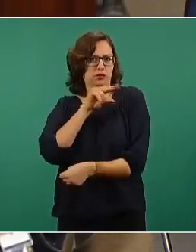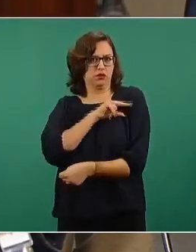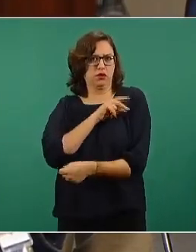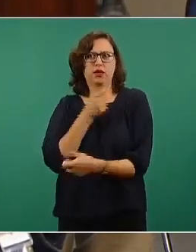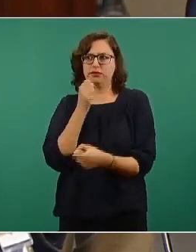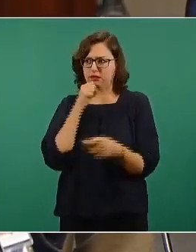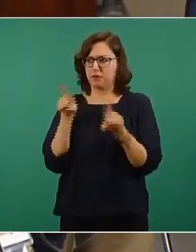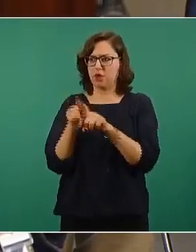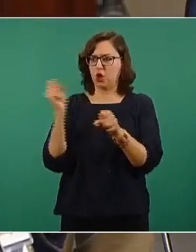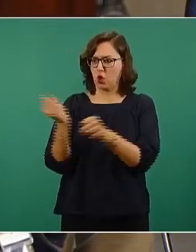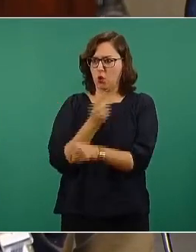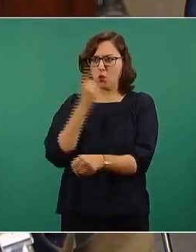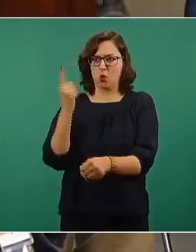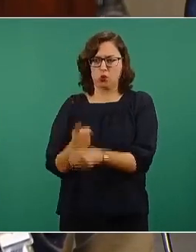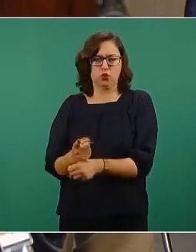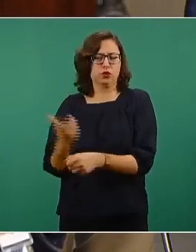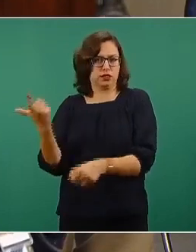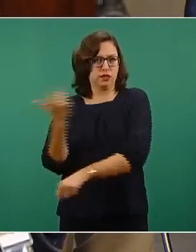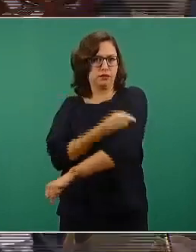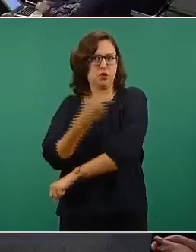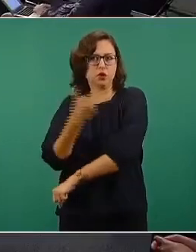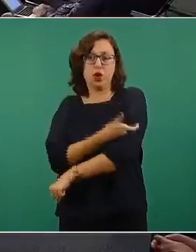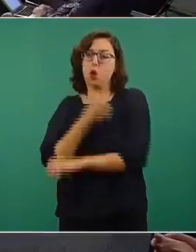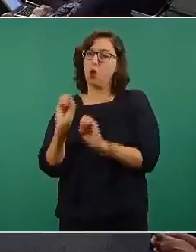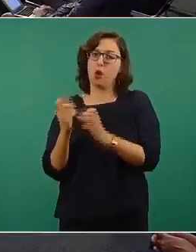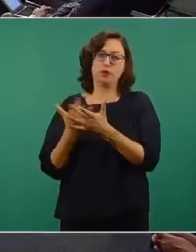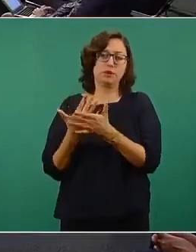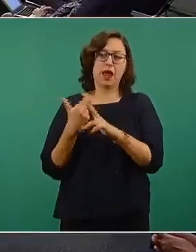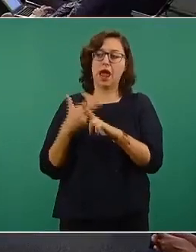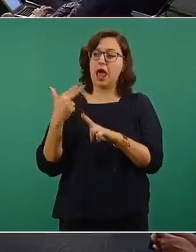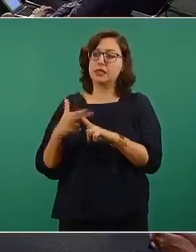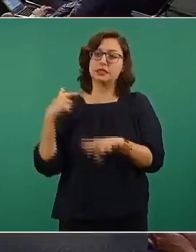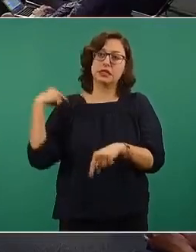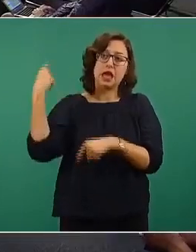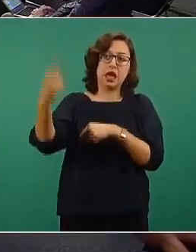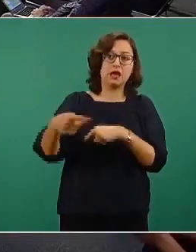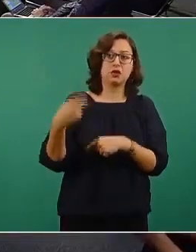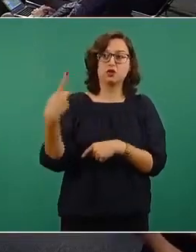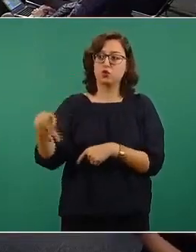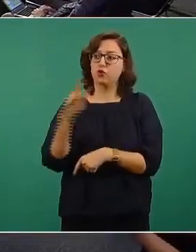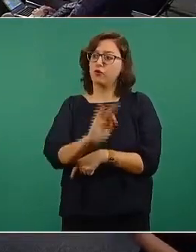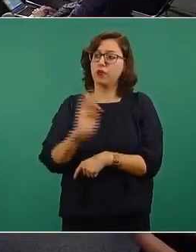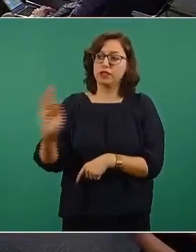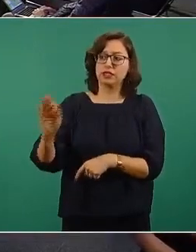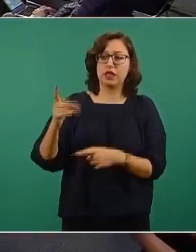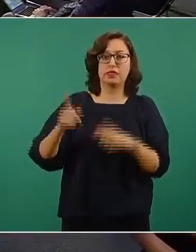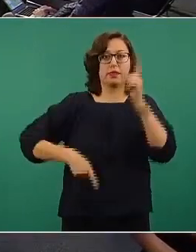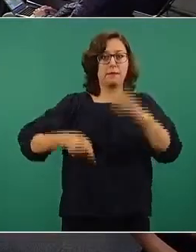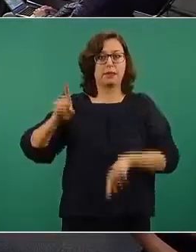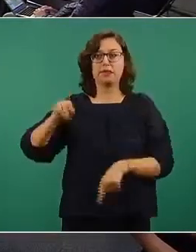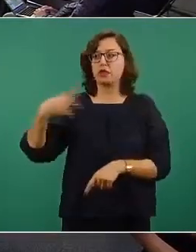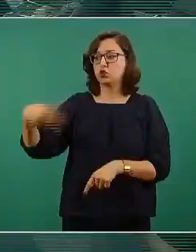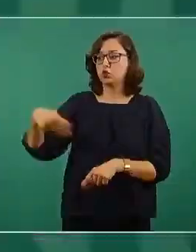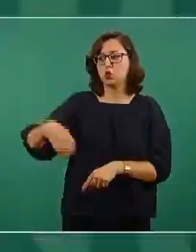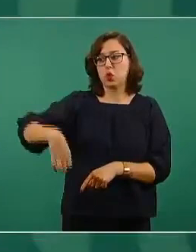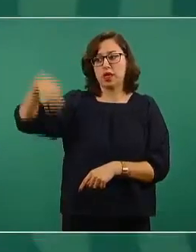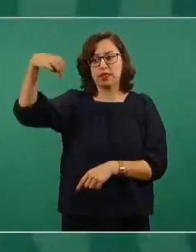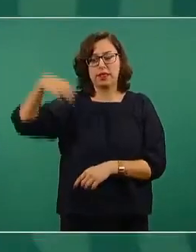a que les toque en función de su rango de edad, presidente. Sí, miren, se está llevando a cabo